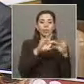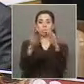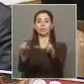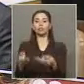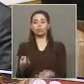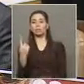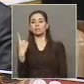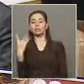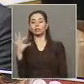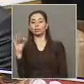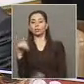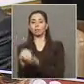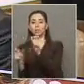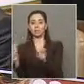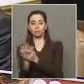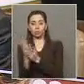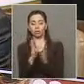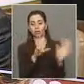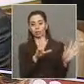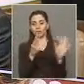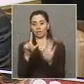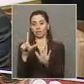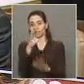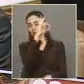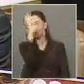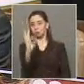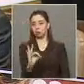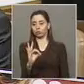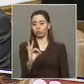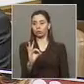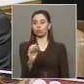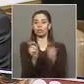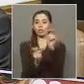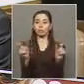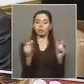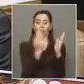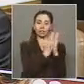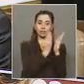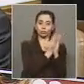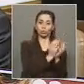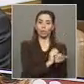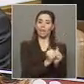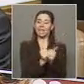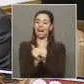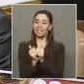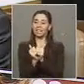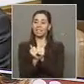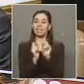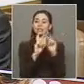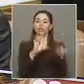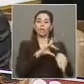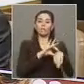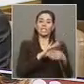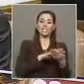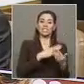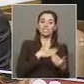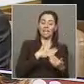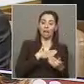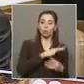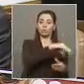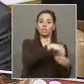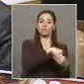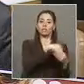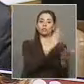150.000. El 97% de quienes hoy día estudian carreras vinculadas al área de la salud están en las